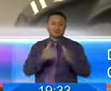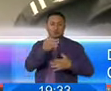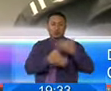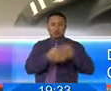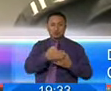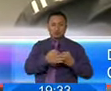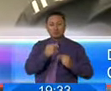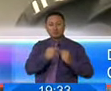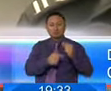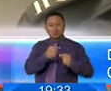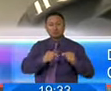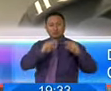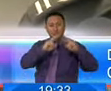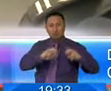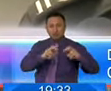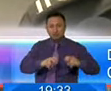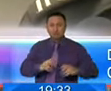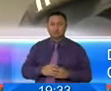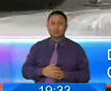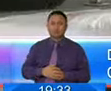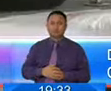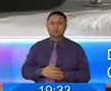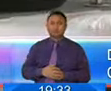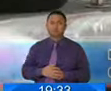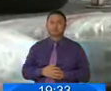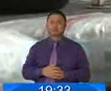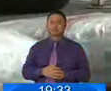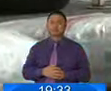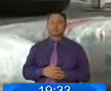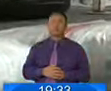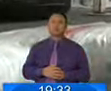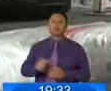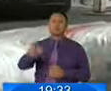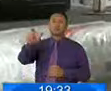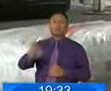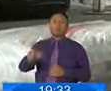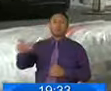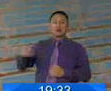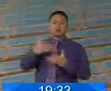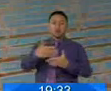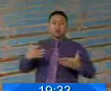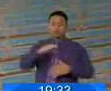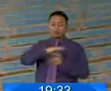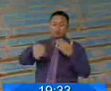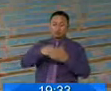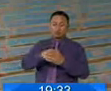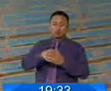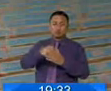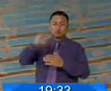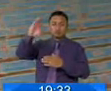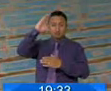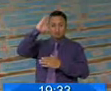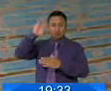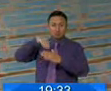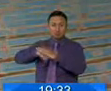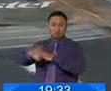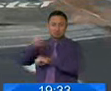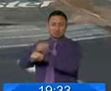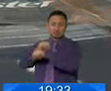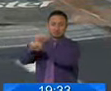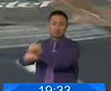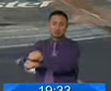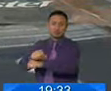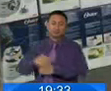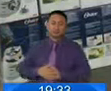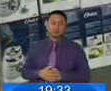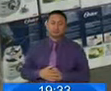tiene que ir ventilando con las respectivas investigaciones. Tanto los aprehendidos como la mercadería serán puestos a órdenes de la autoridad.